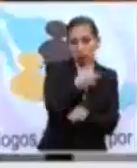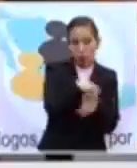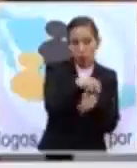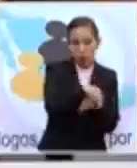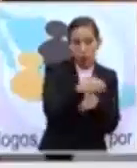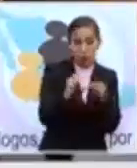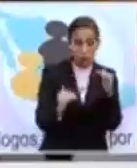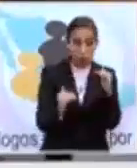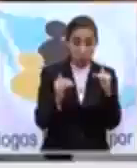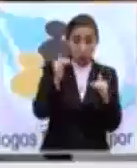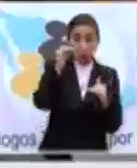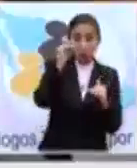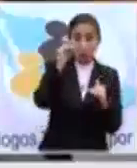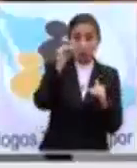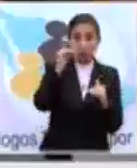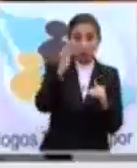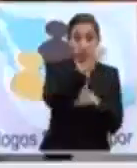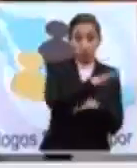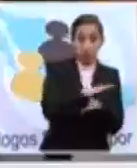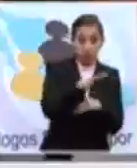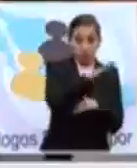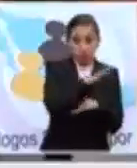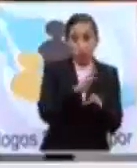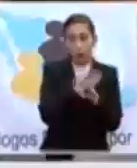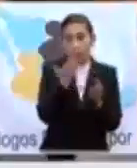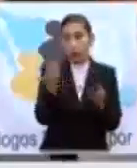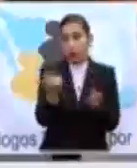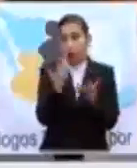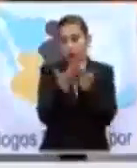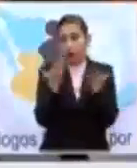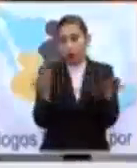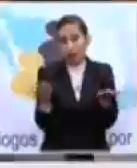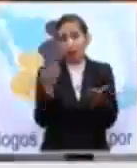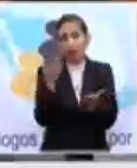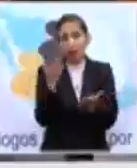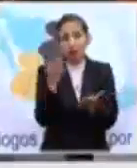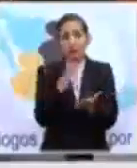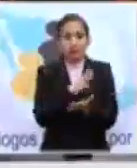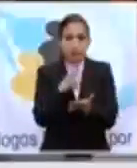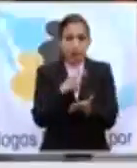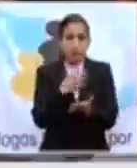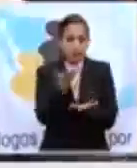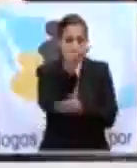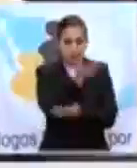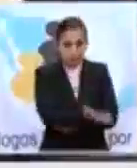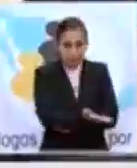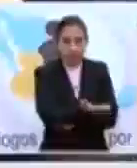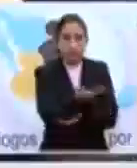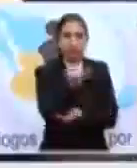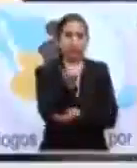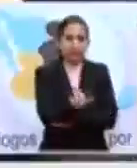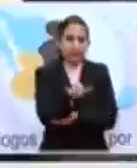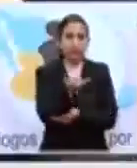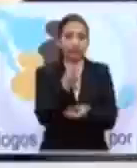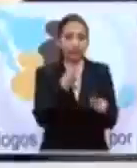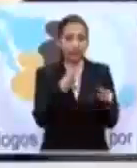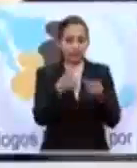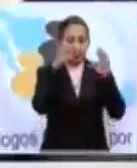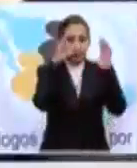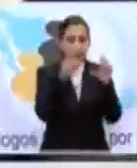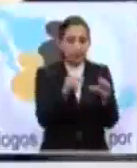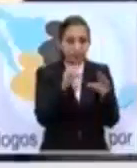números o en cuanto a nuestras condiciones, porque hoy en día así se exige y así se